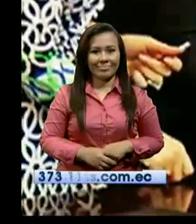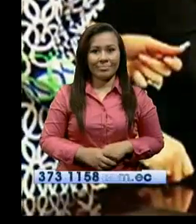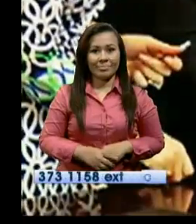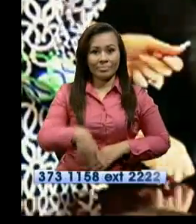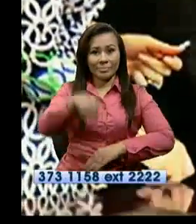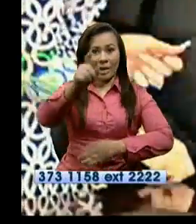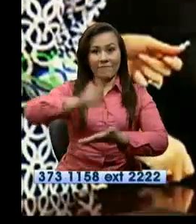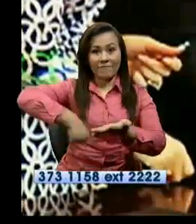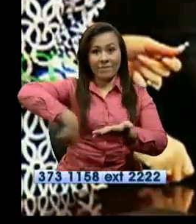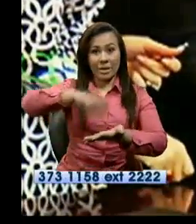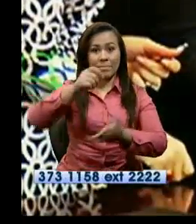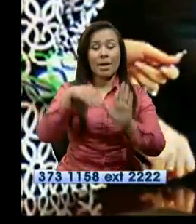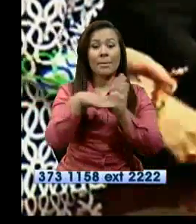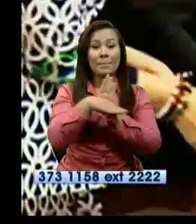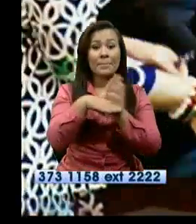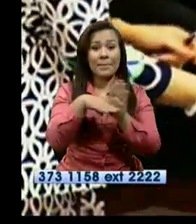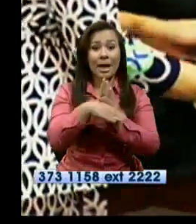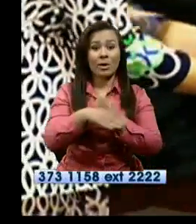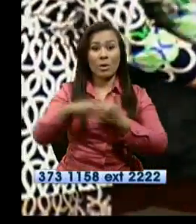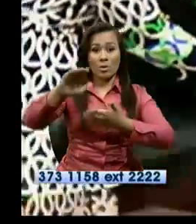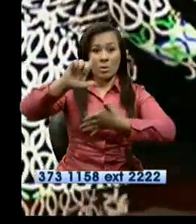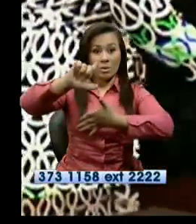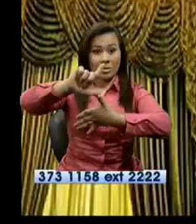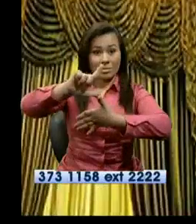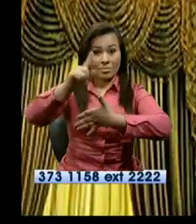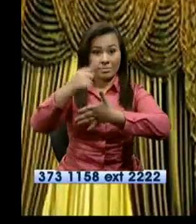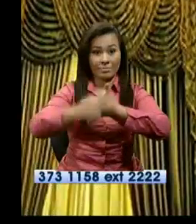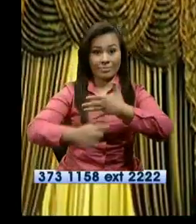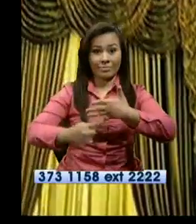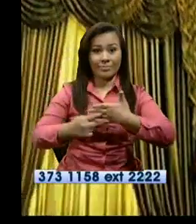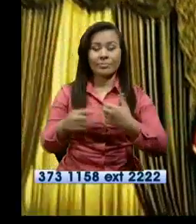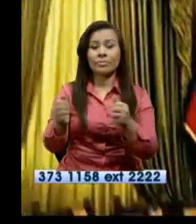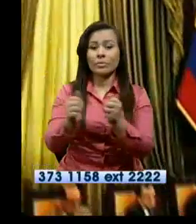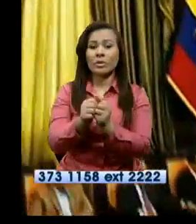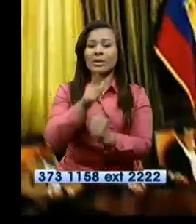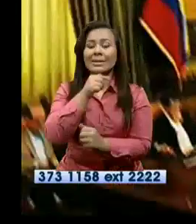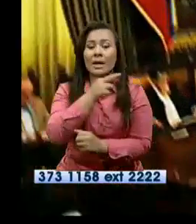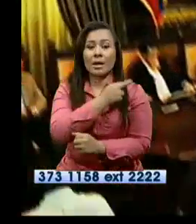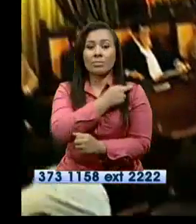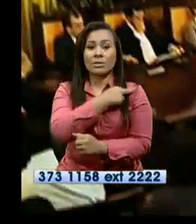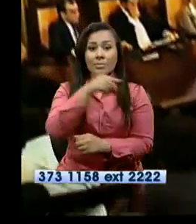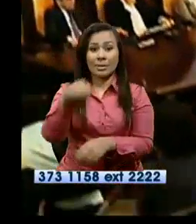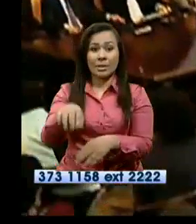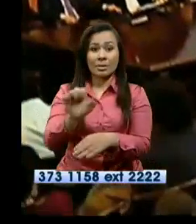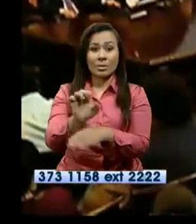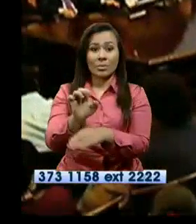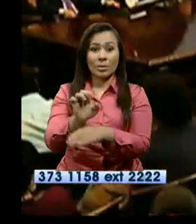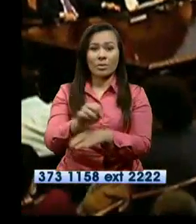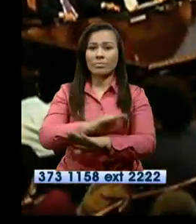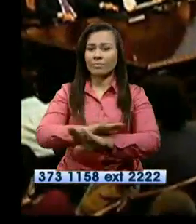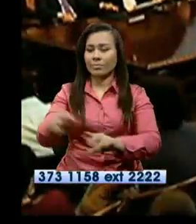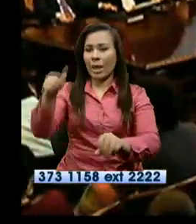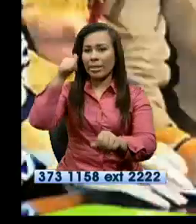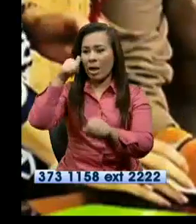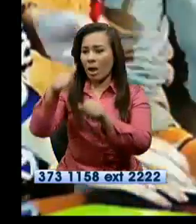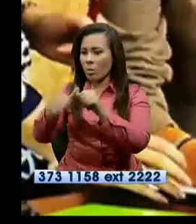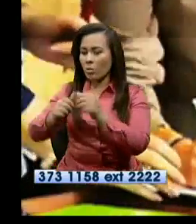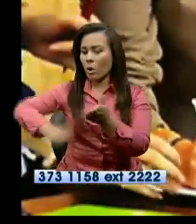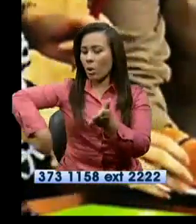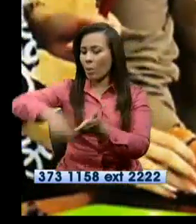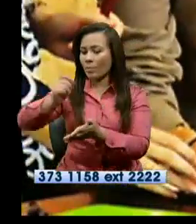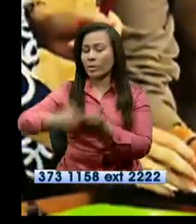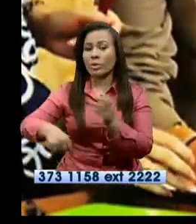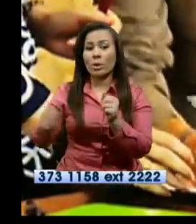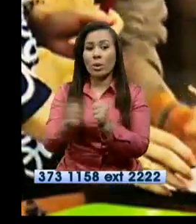Con esta firma, el Banco de Desarrollo de América Latina, a través de su representante en Ecuador, estableció un convenio con el municipio